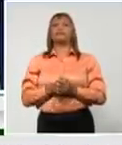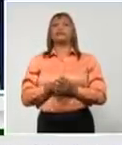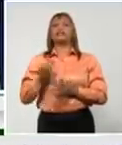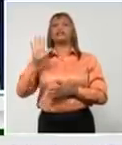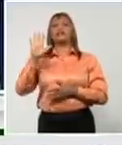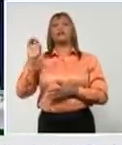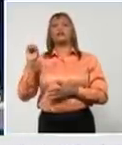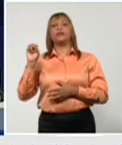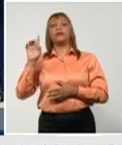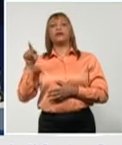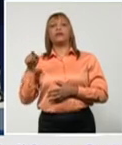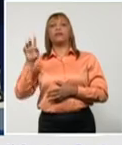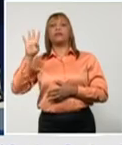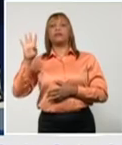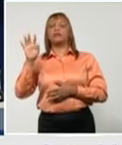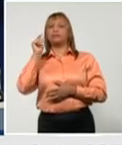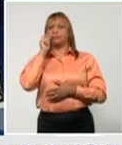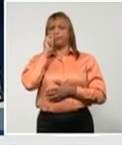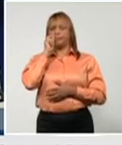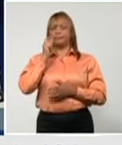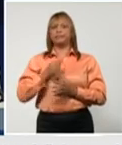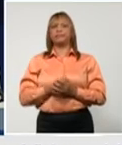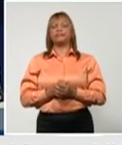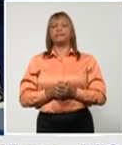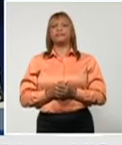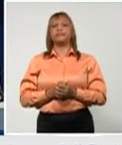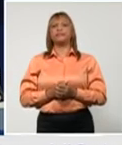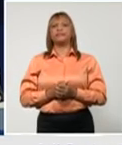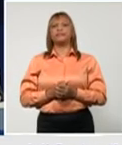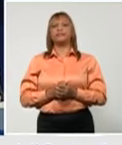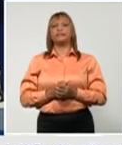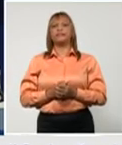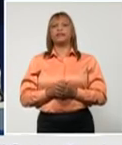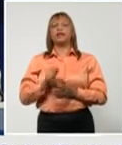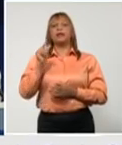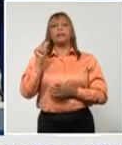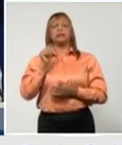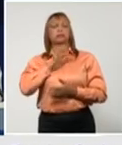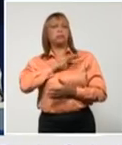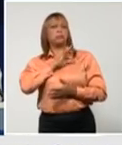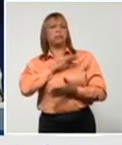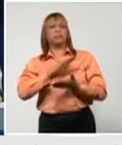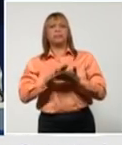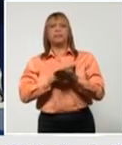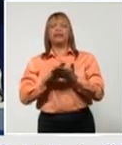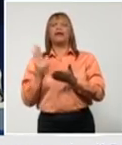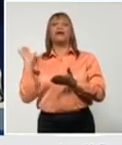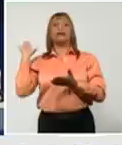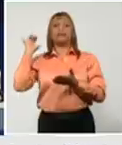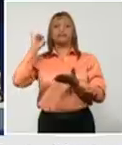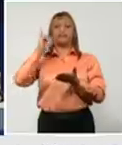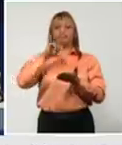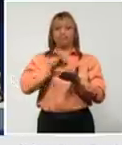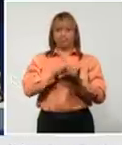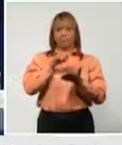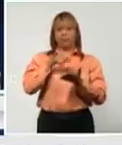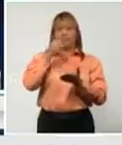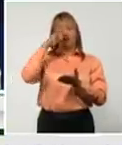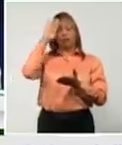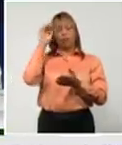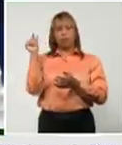50,4% el masculino. Es una persona que estaba asintomática, regresó a nuestro país